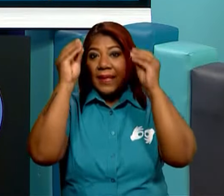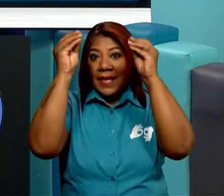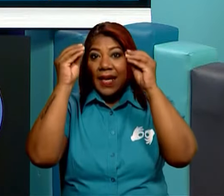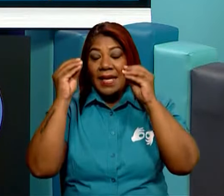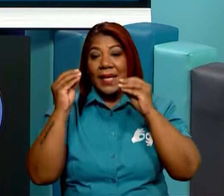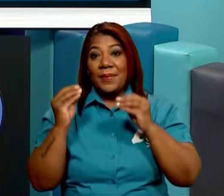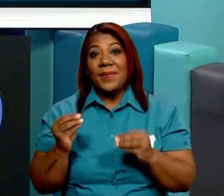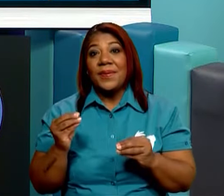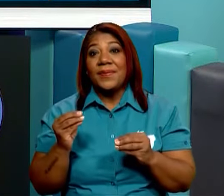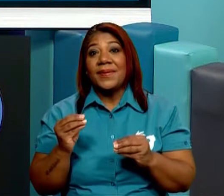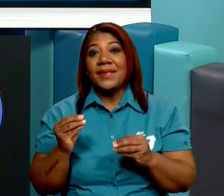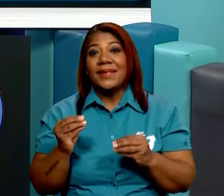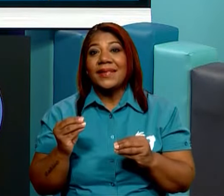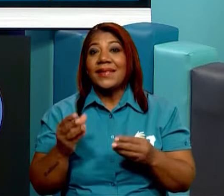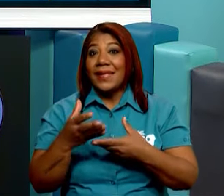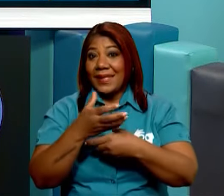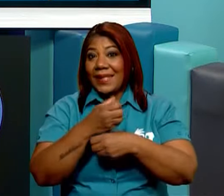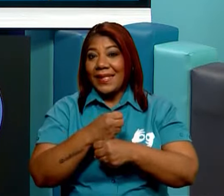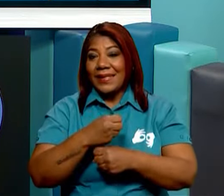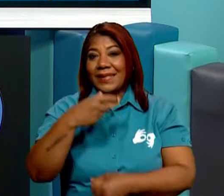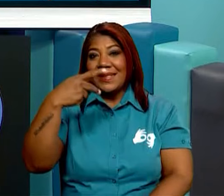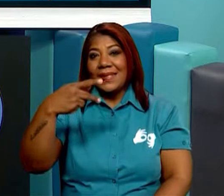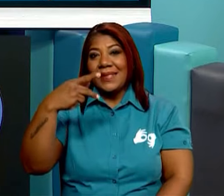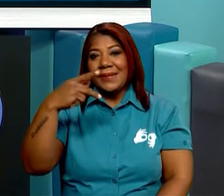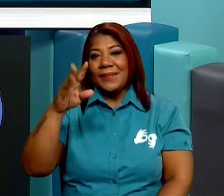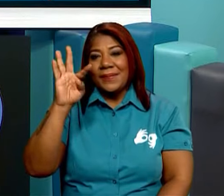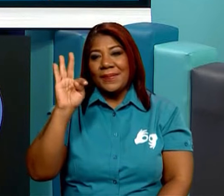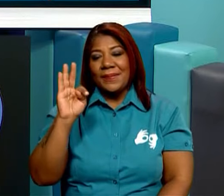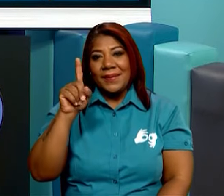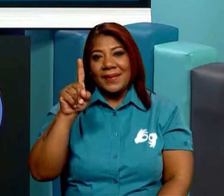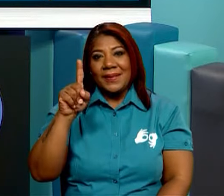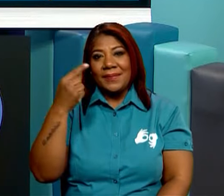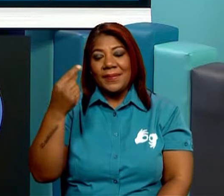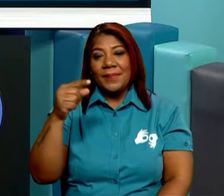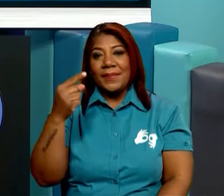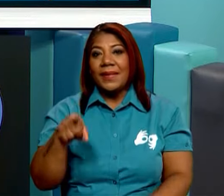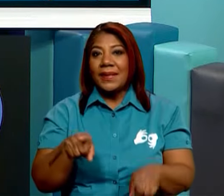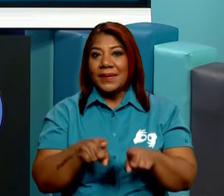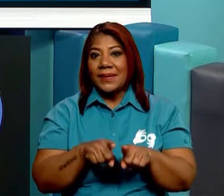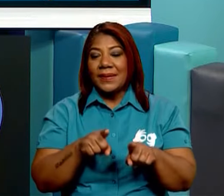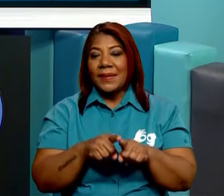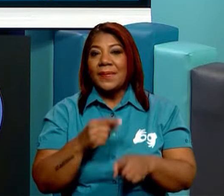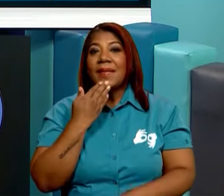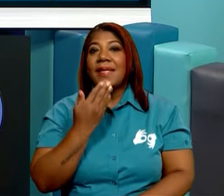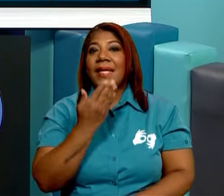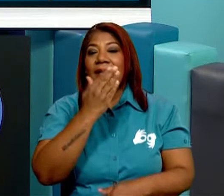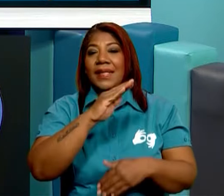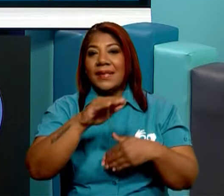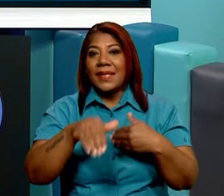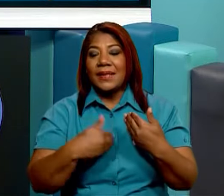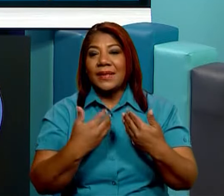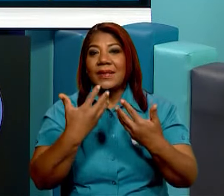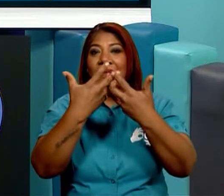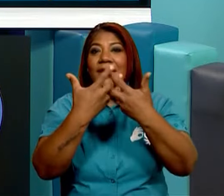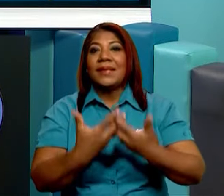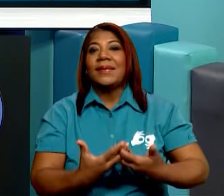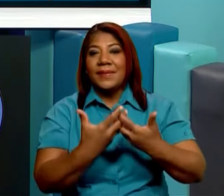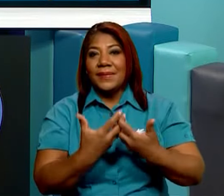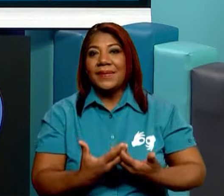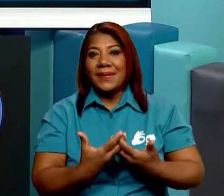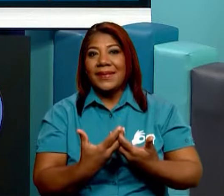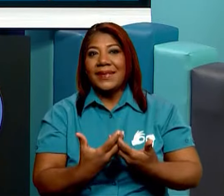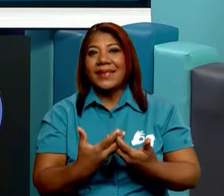profesora Carmen Rodríguez, quien nos ayudó a crear esta clase. Agradecemos a todos nuestros patrocinadores, fundaciones,